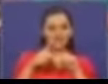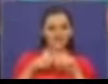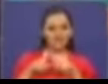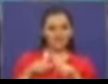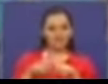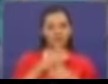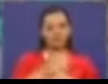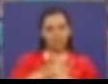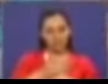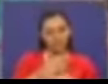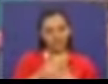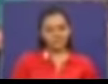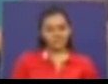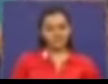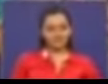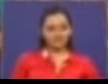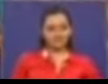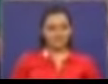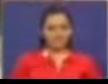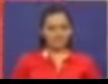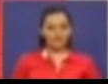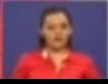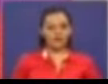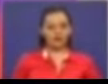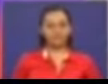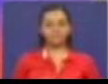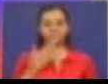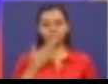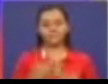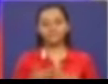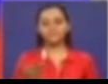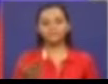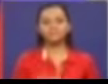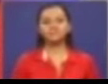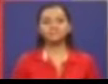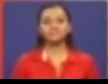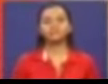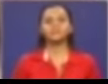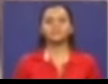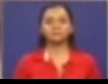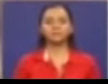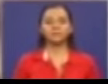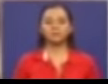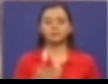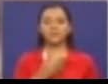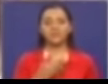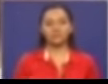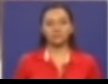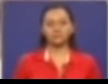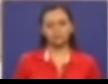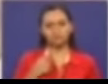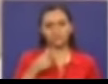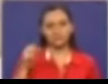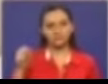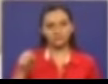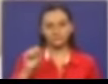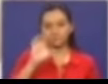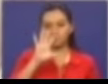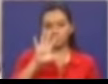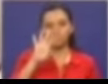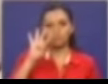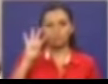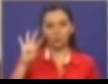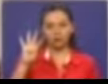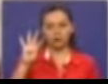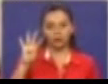abrazo, gracias por estar aquí. Ministro, ¿algo más que nos puede informar? Sí, presidente, efectivamente son 10 pilares, hay 54